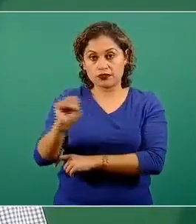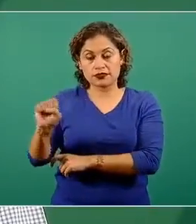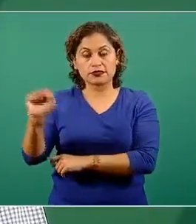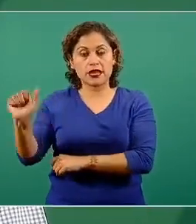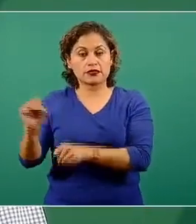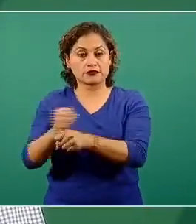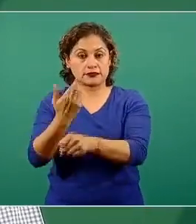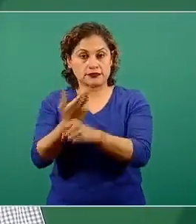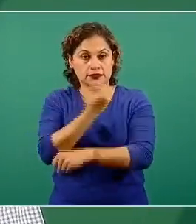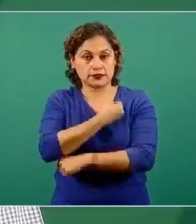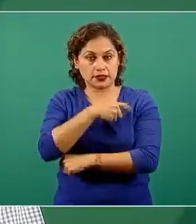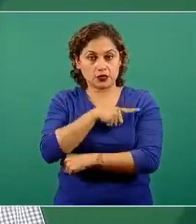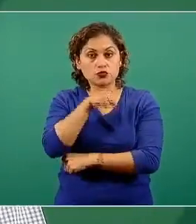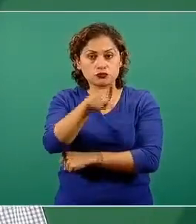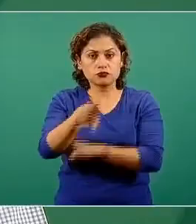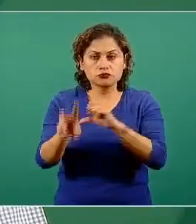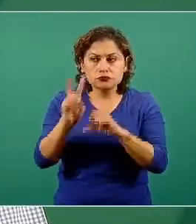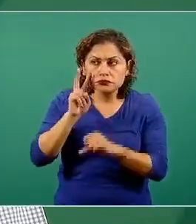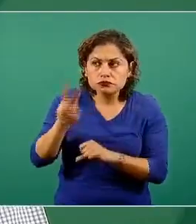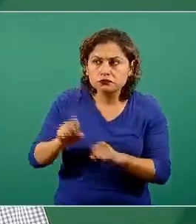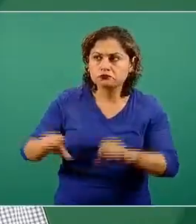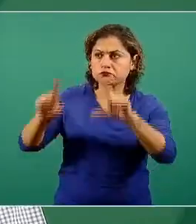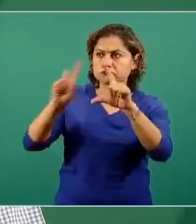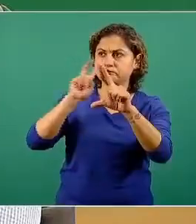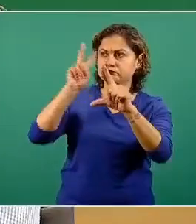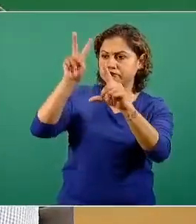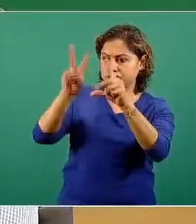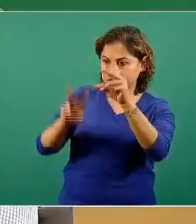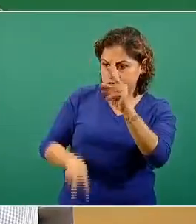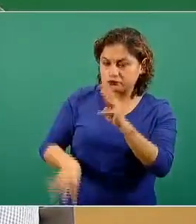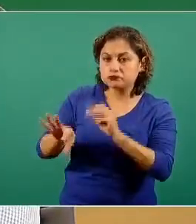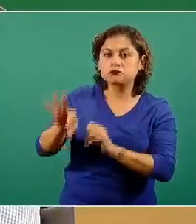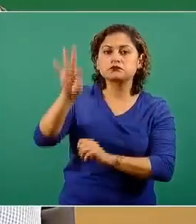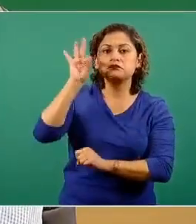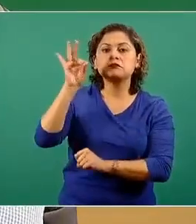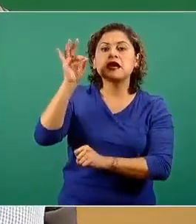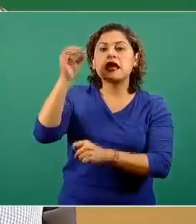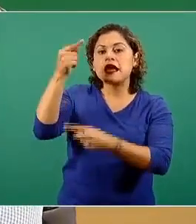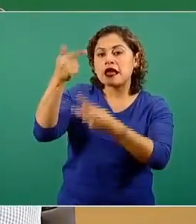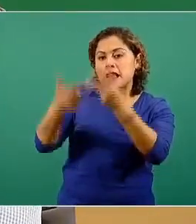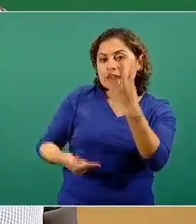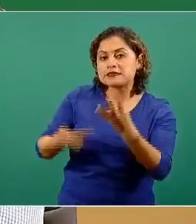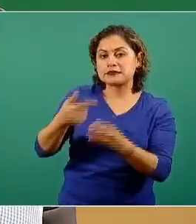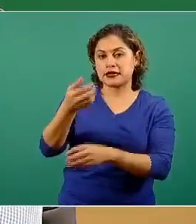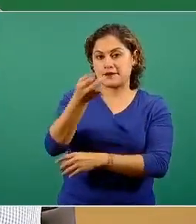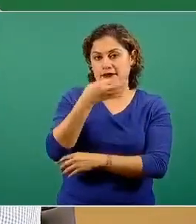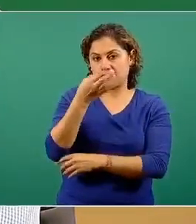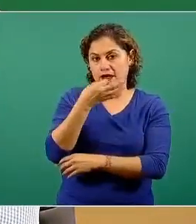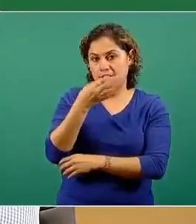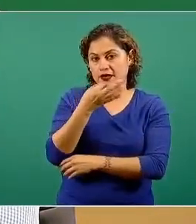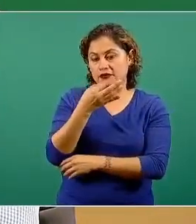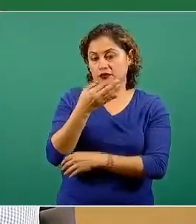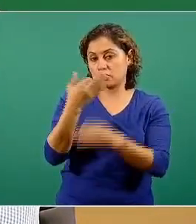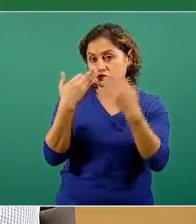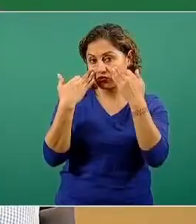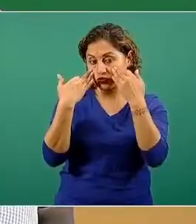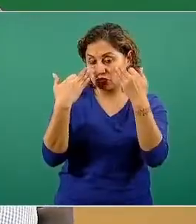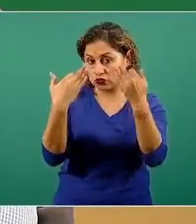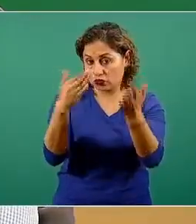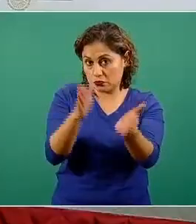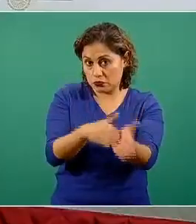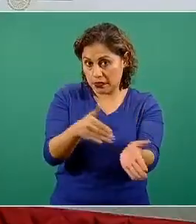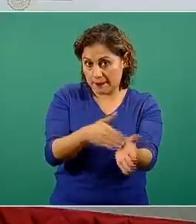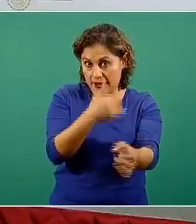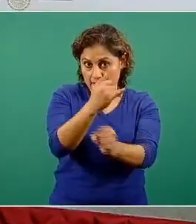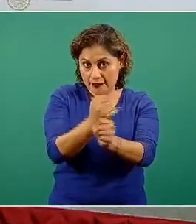pueden encontrar la relación de medicamentos que hasta el momento no cuentan con esta evidencia científica